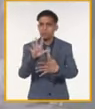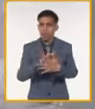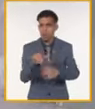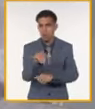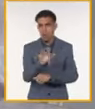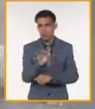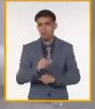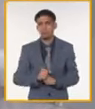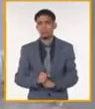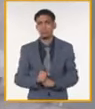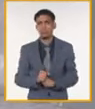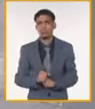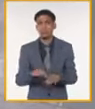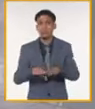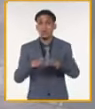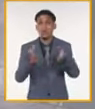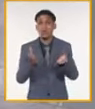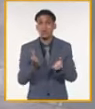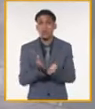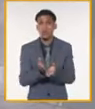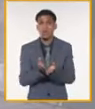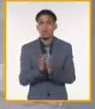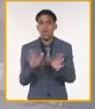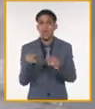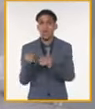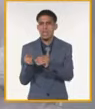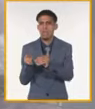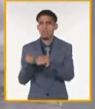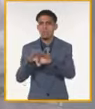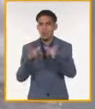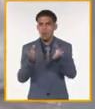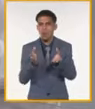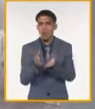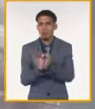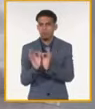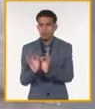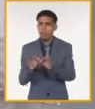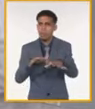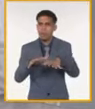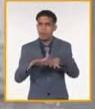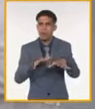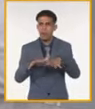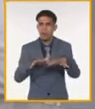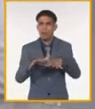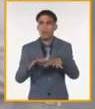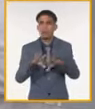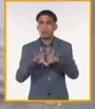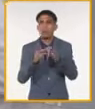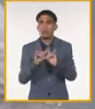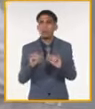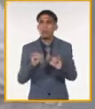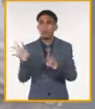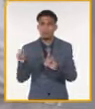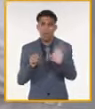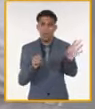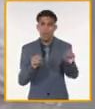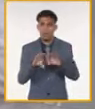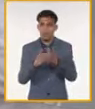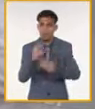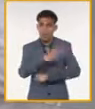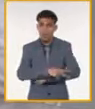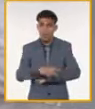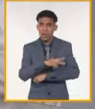momento en que estaban todos toda concebidos y de todas formas se circularon todas todas esas propuestas a todos los organismos